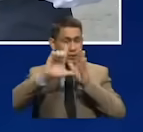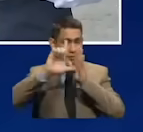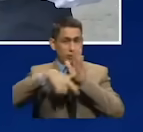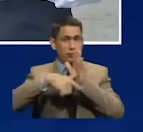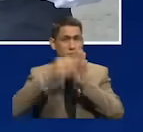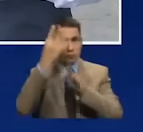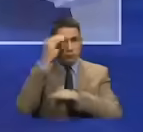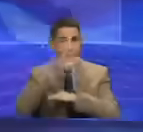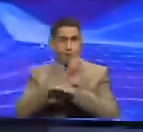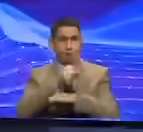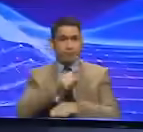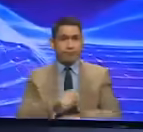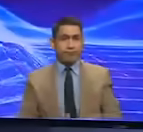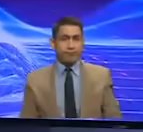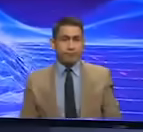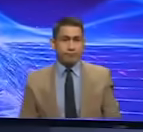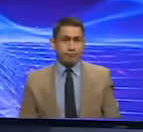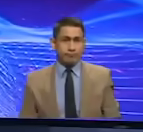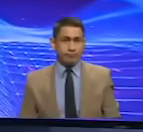tardes.